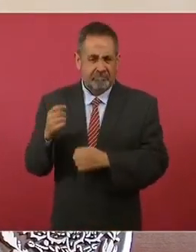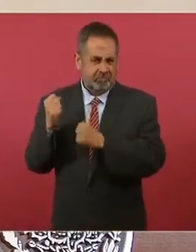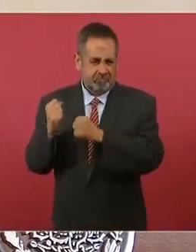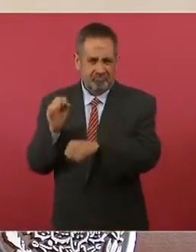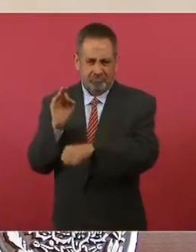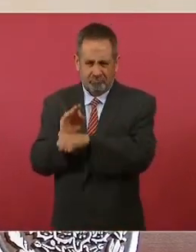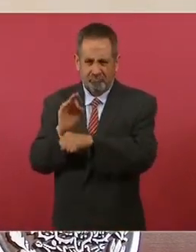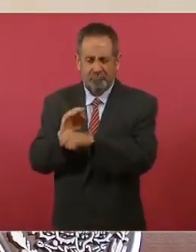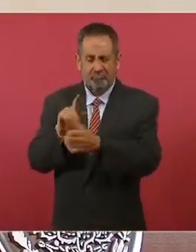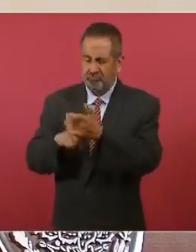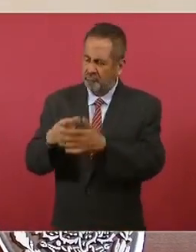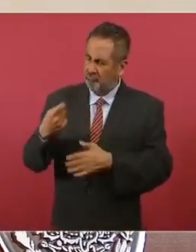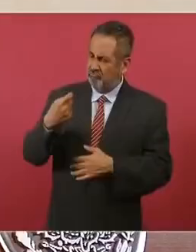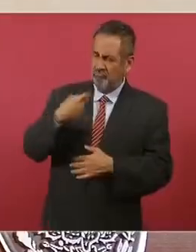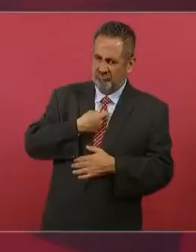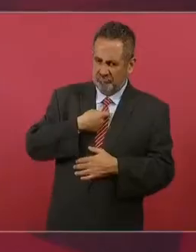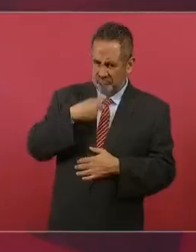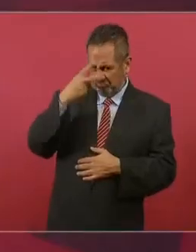fortalecer nuestra identidad.